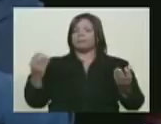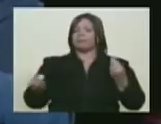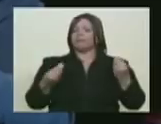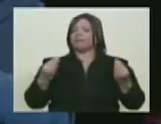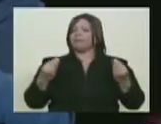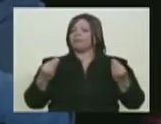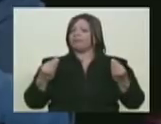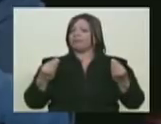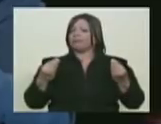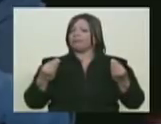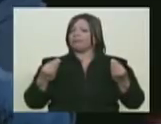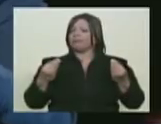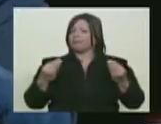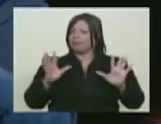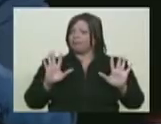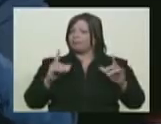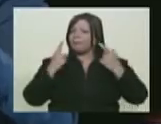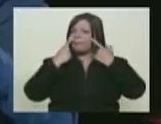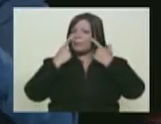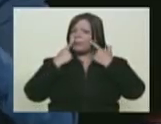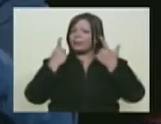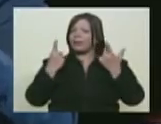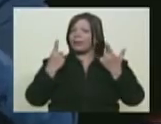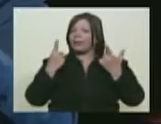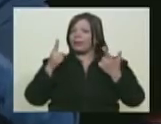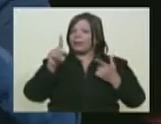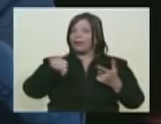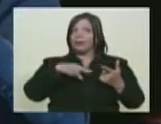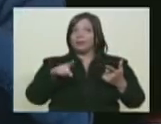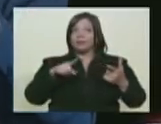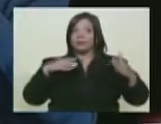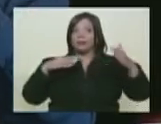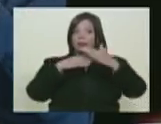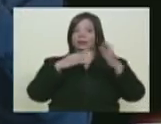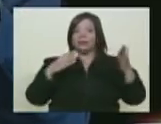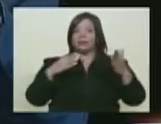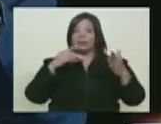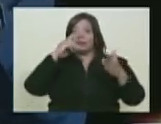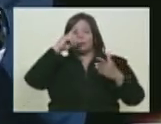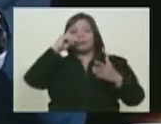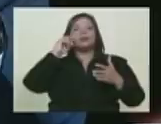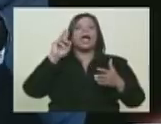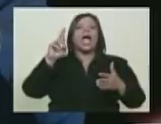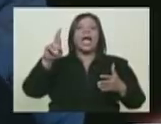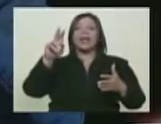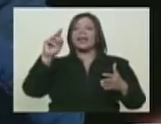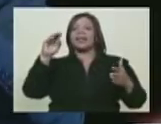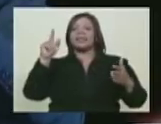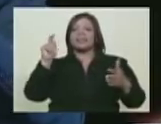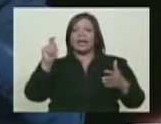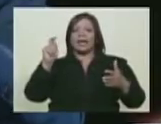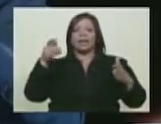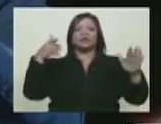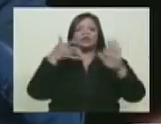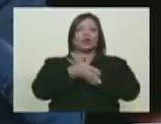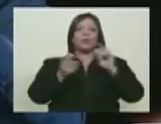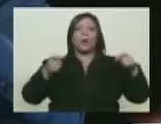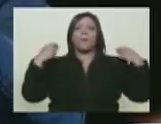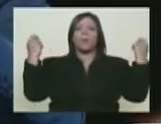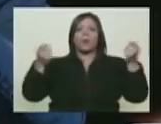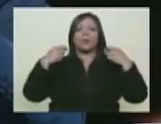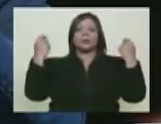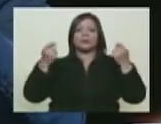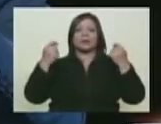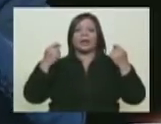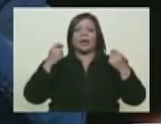redes, ¿no? ¿Sabes que hay una...? No sabía. Ah, sí, anunciaron una censura de contenidos de publicidad de